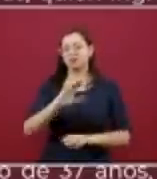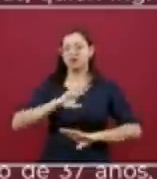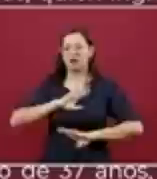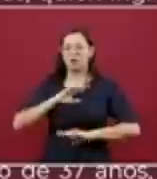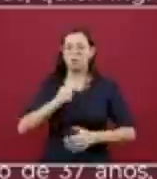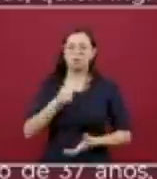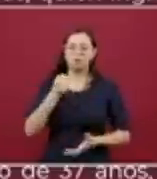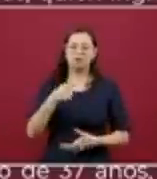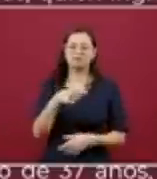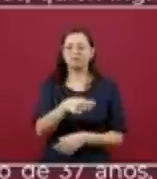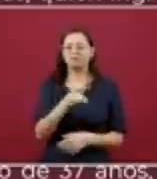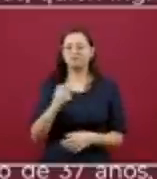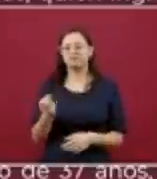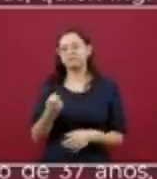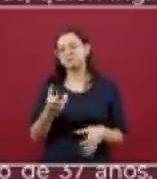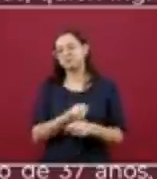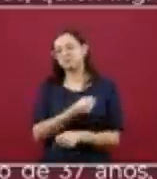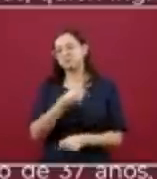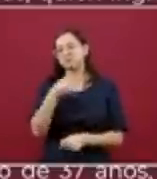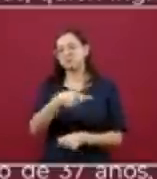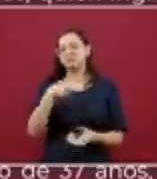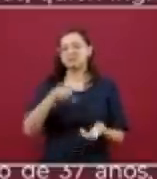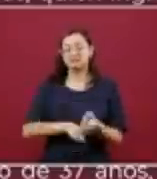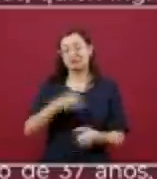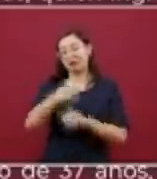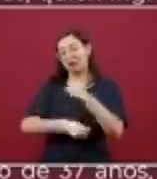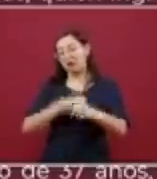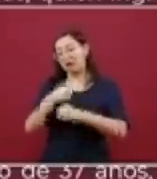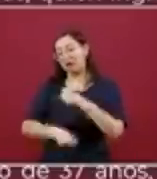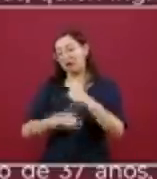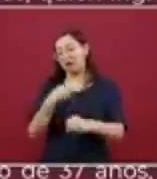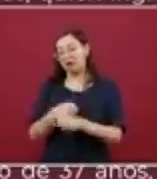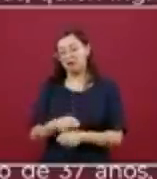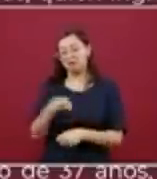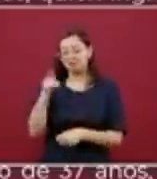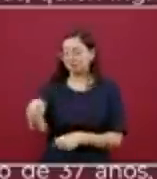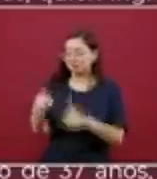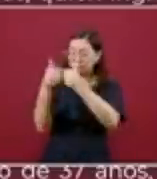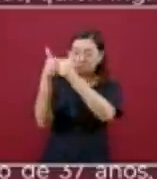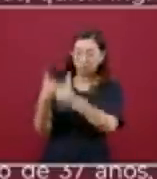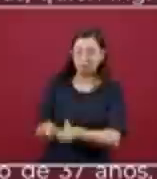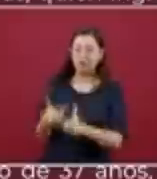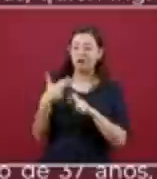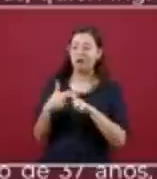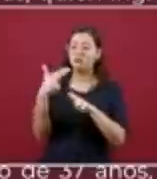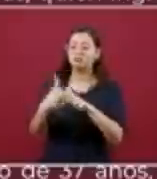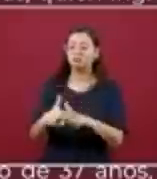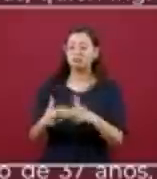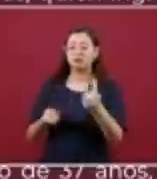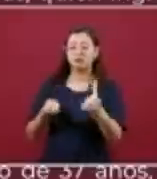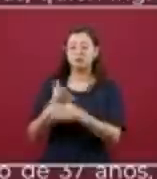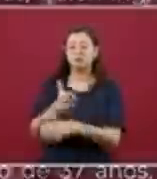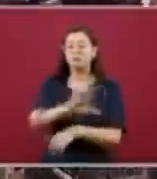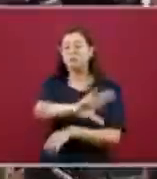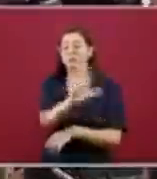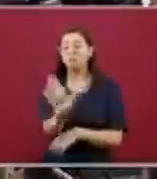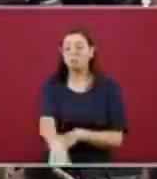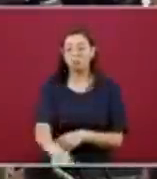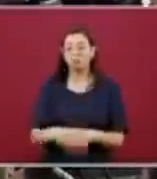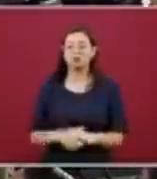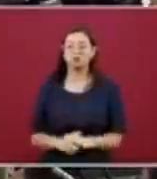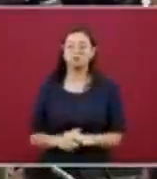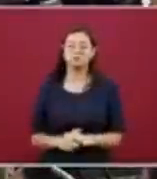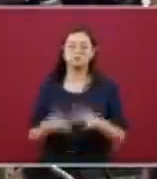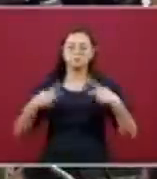presos que ha estado mayor tiempo en las Islas Marías, salió únicamente para morir. Los misioneros han hecho su